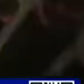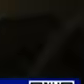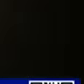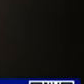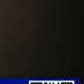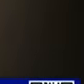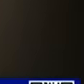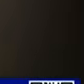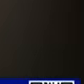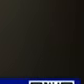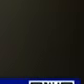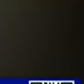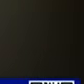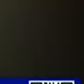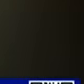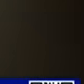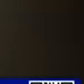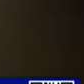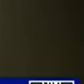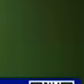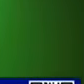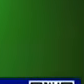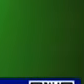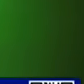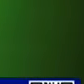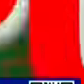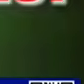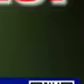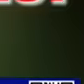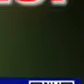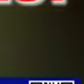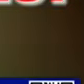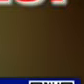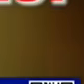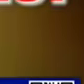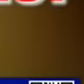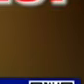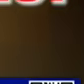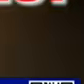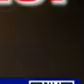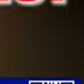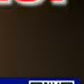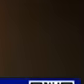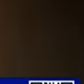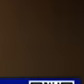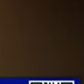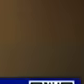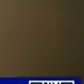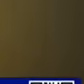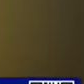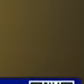Médicos, instituciones, ciudadanos. Es hora de apoyarlo.